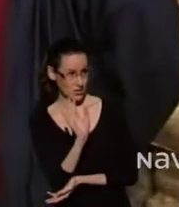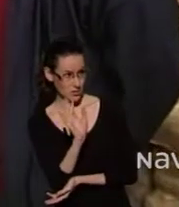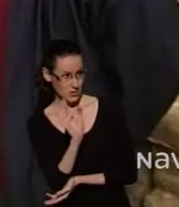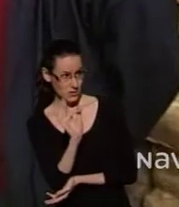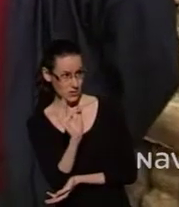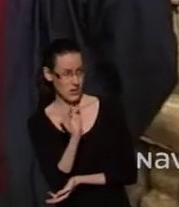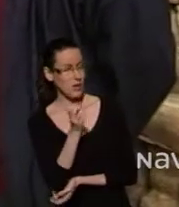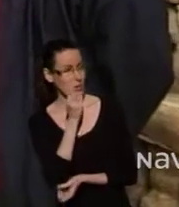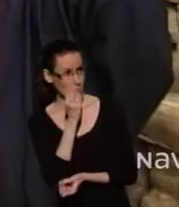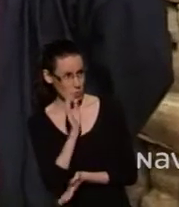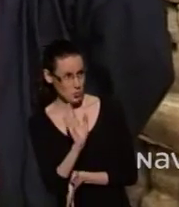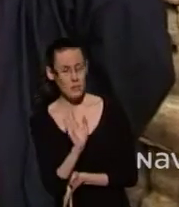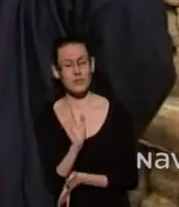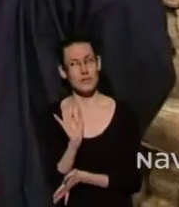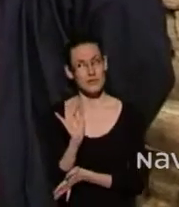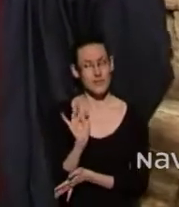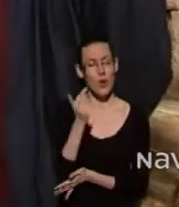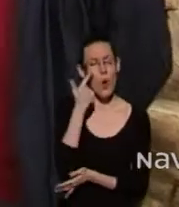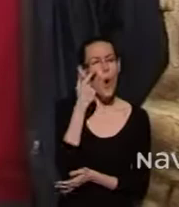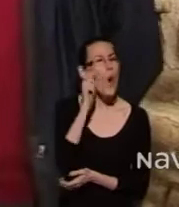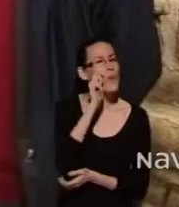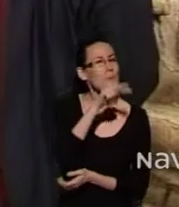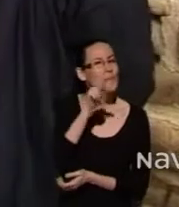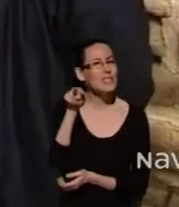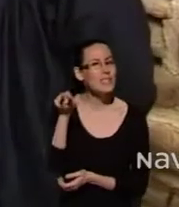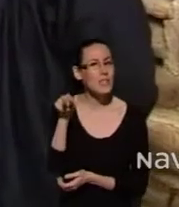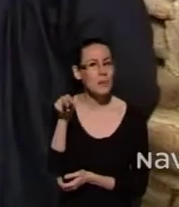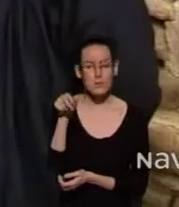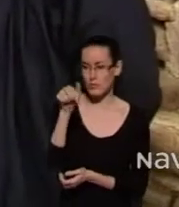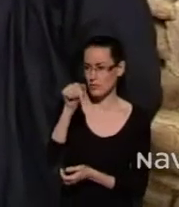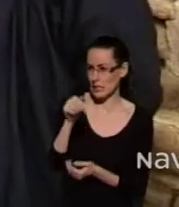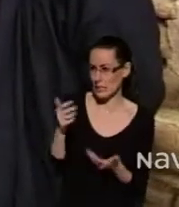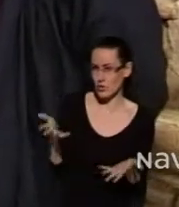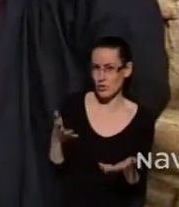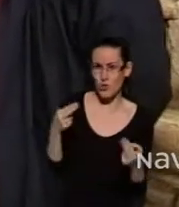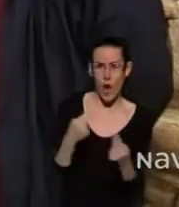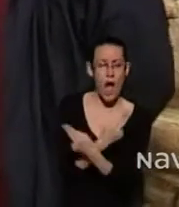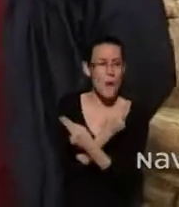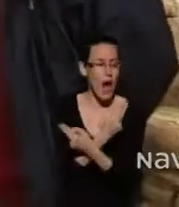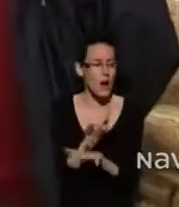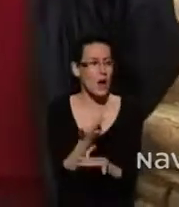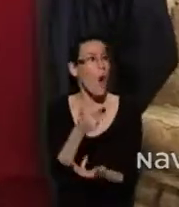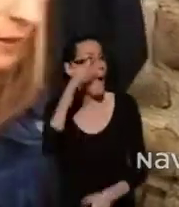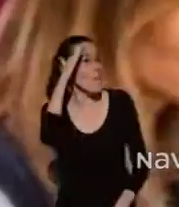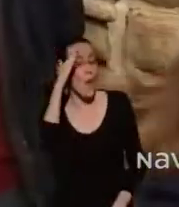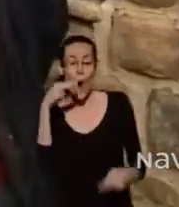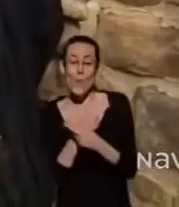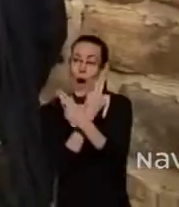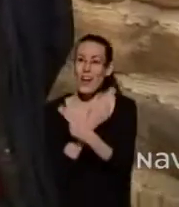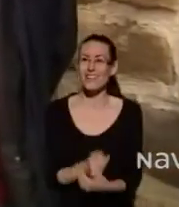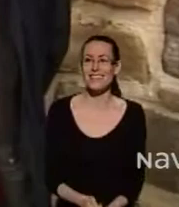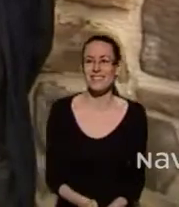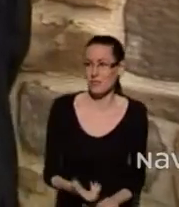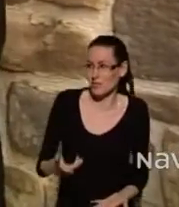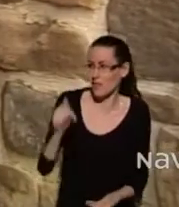¿Hoy visitamos? ¿Qué visitamos? Pues esto, Aibar. ¿Aibar? ¡Aibar, que estamos en Aibar! Estamos aquí en Aibar,